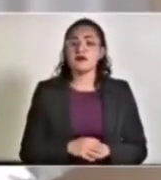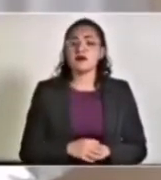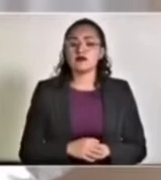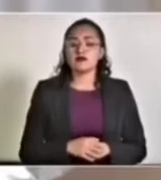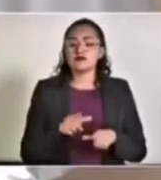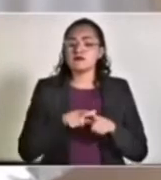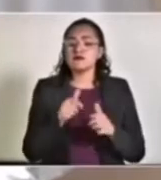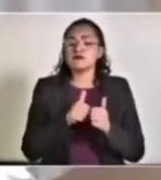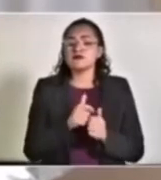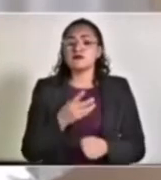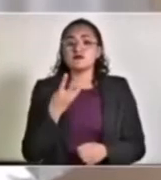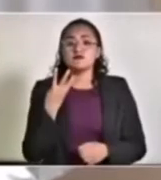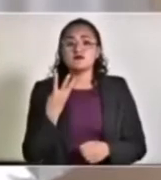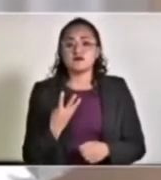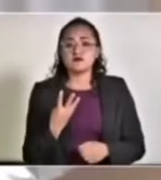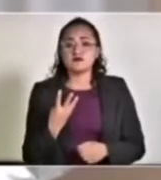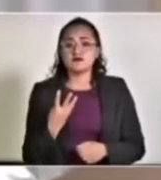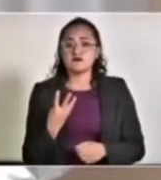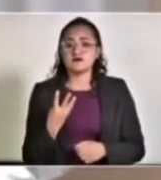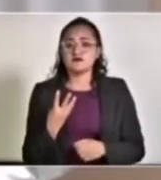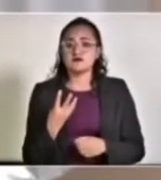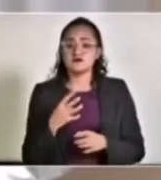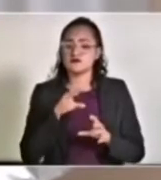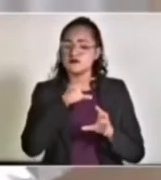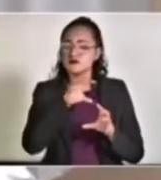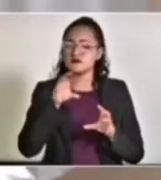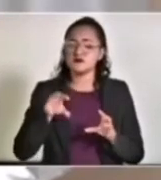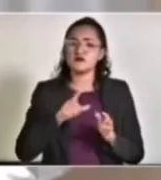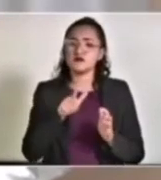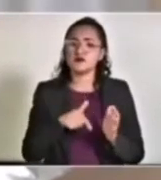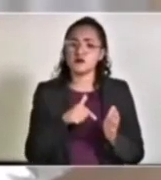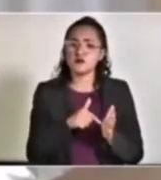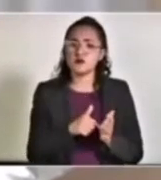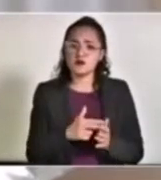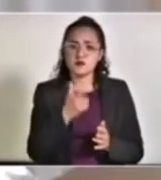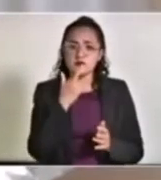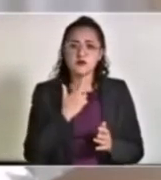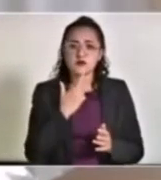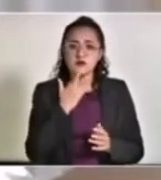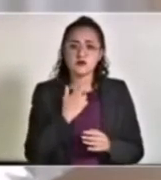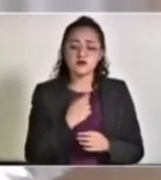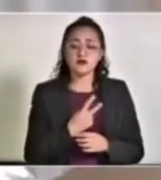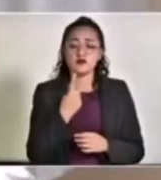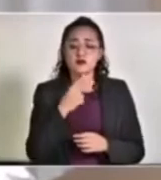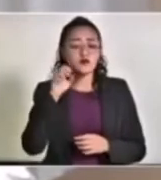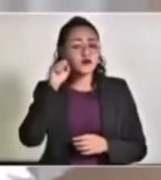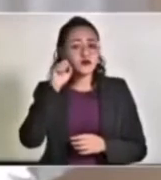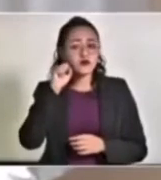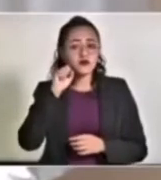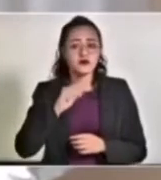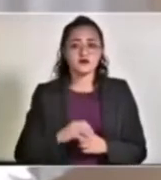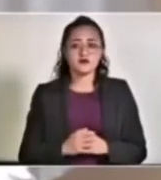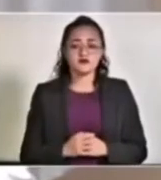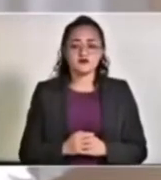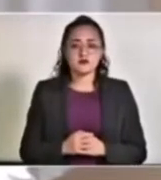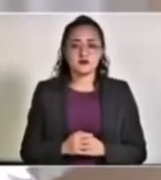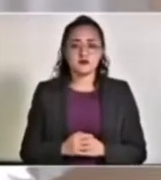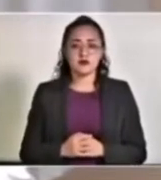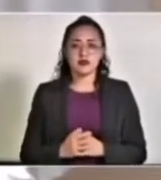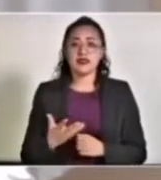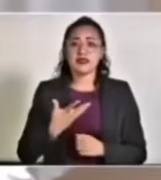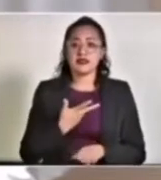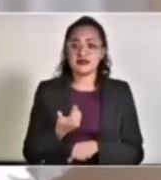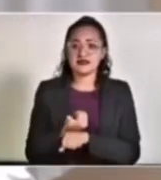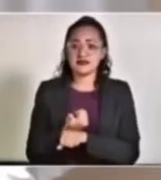4 regiones en rojo 12 en naranja la que teníamos en